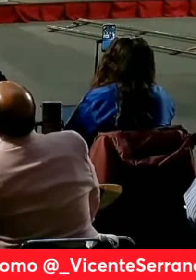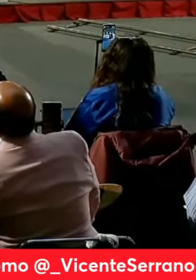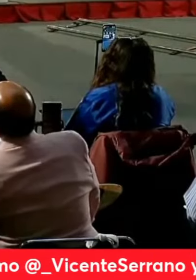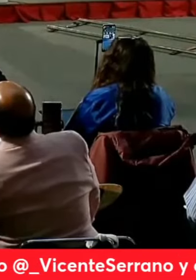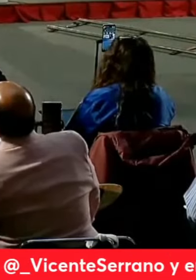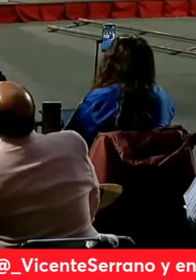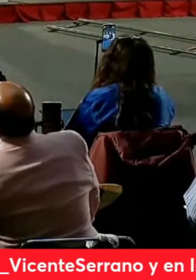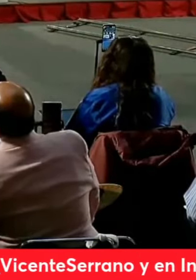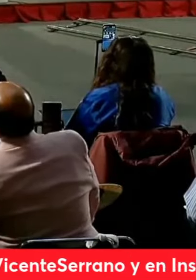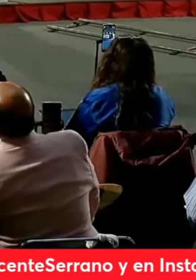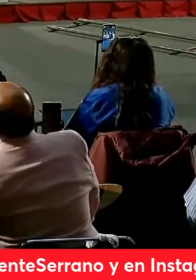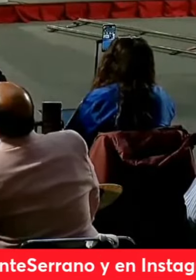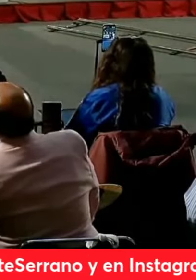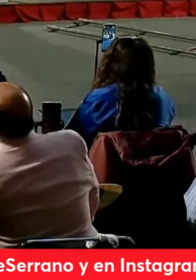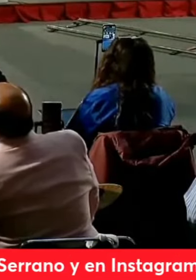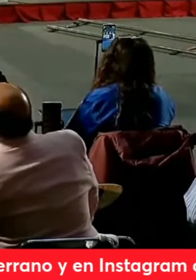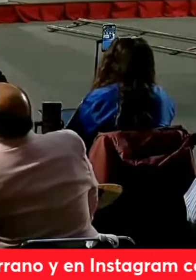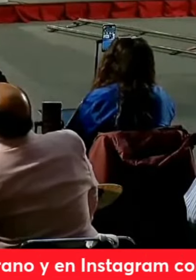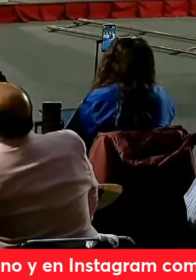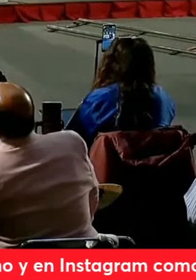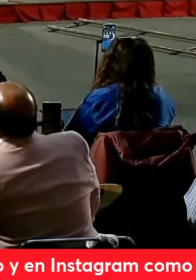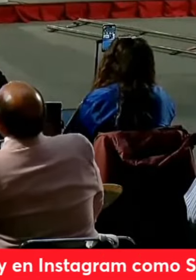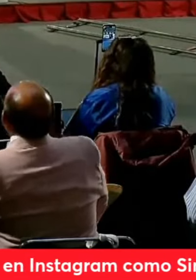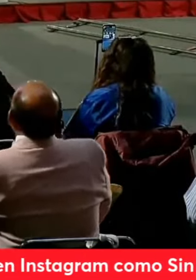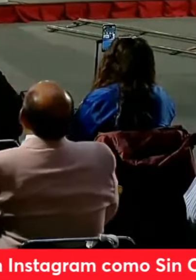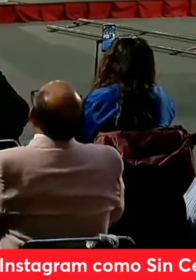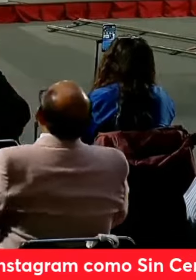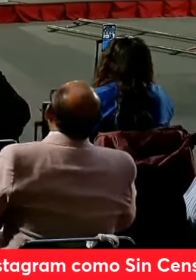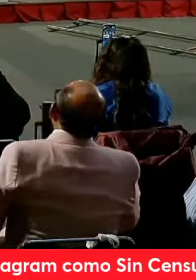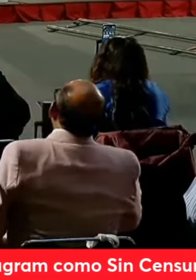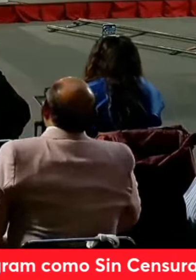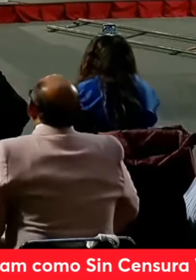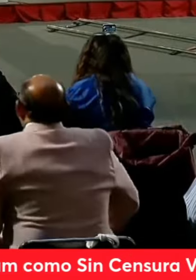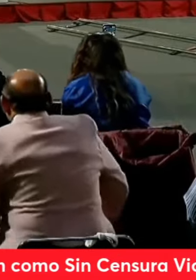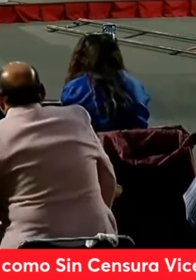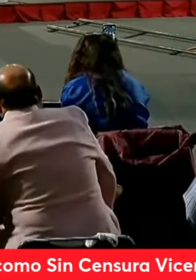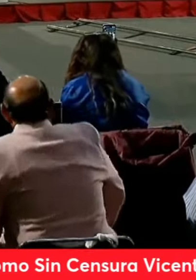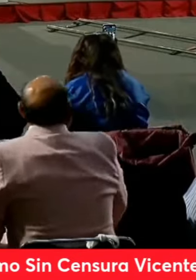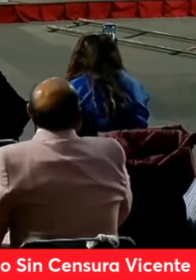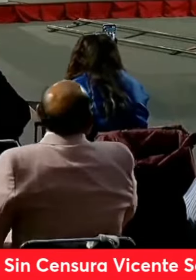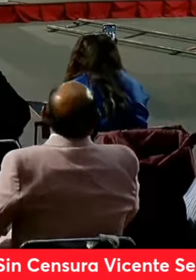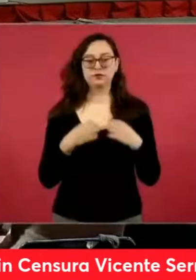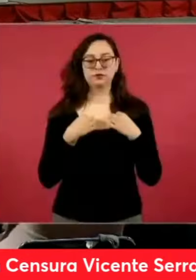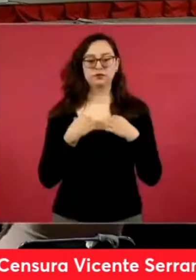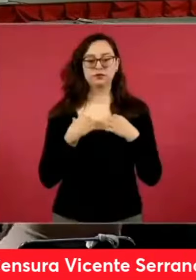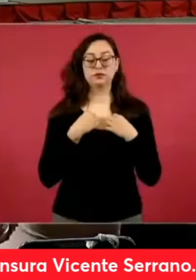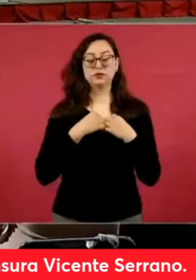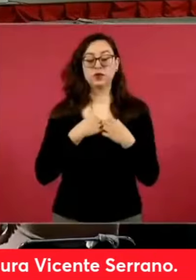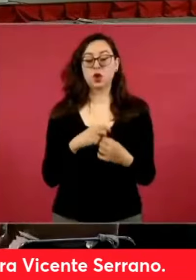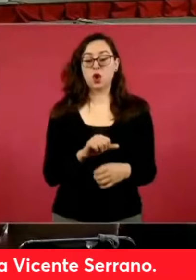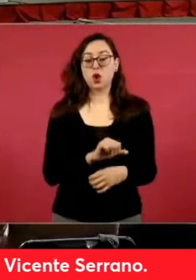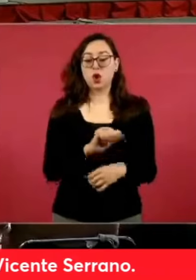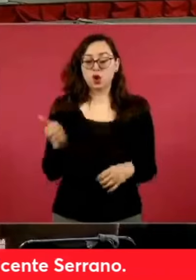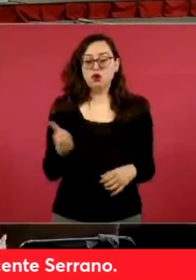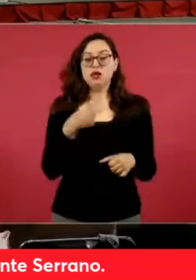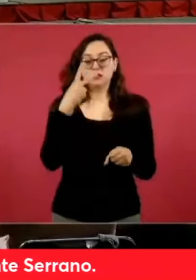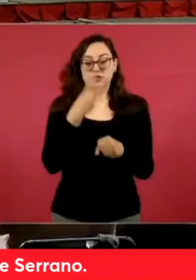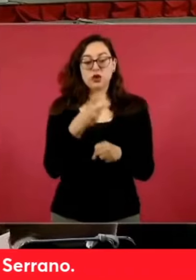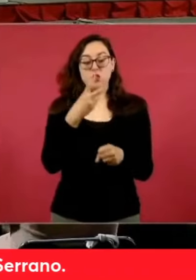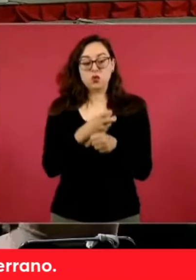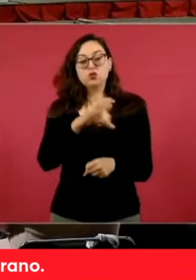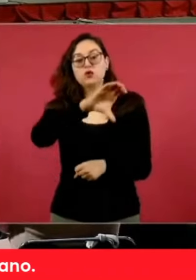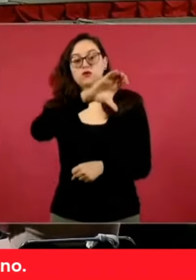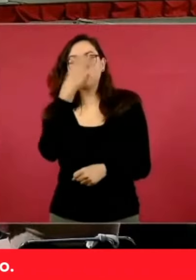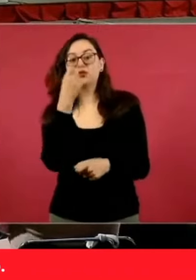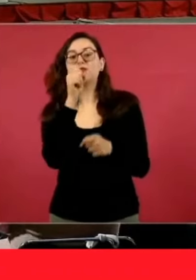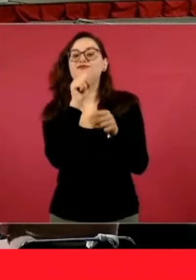que circuló esta semana. La segunda foto también fue ampliamente difundida por X. Primero, la sembraron en